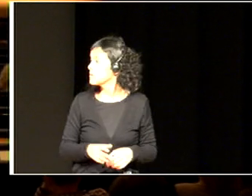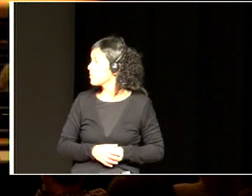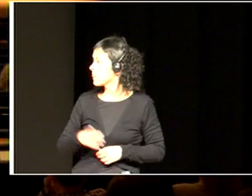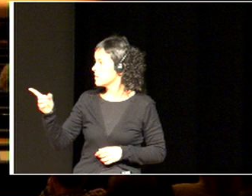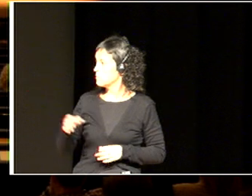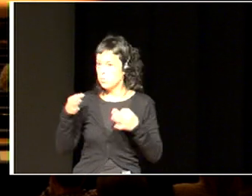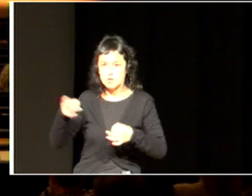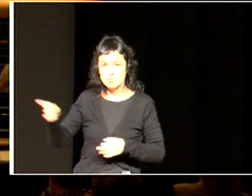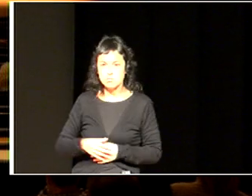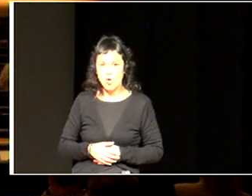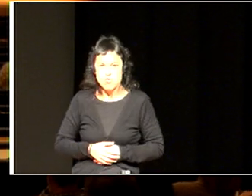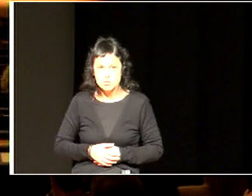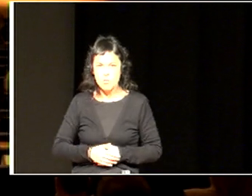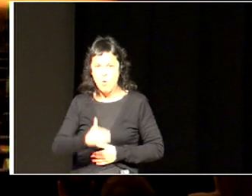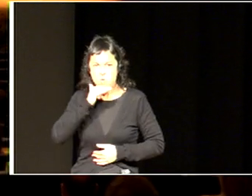sur